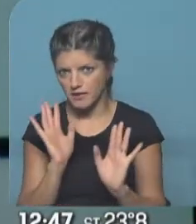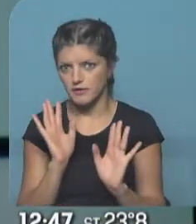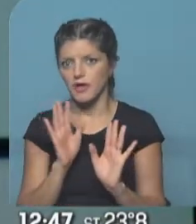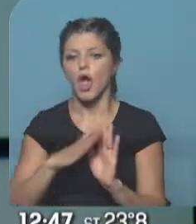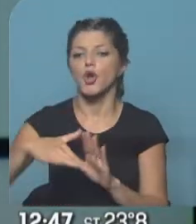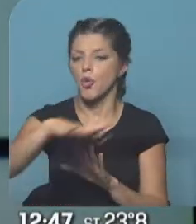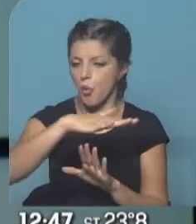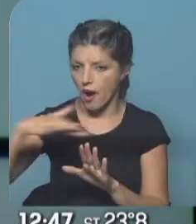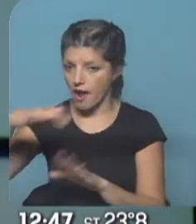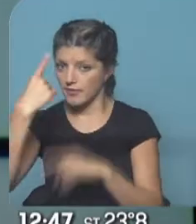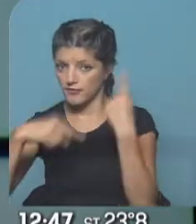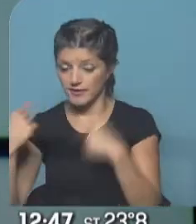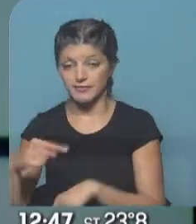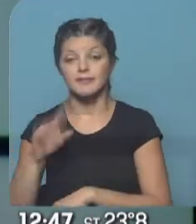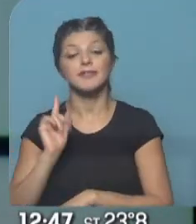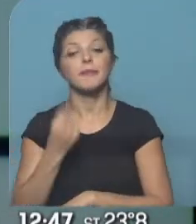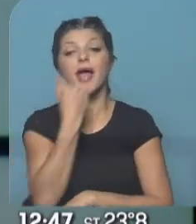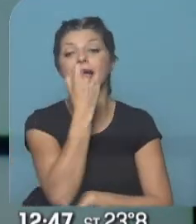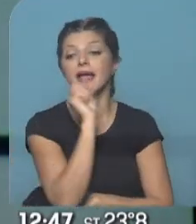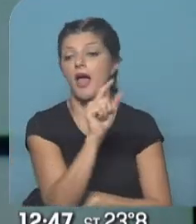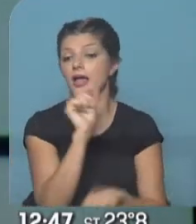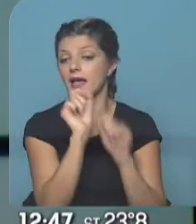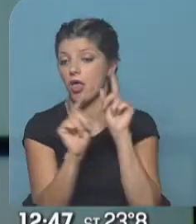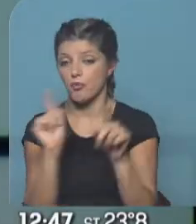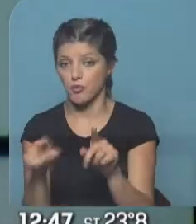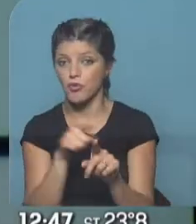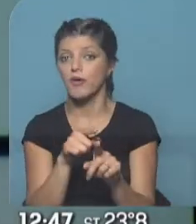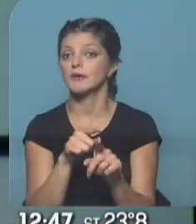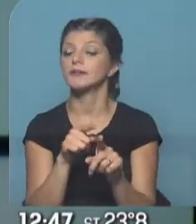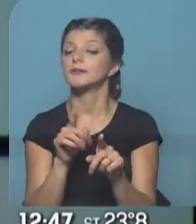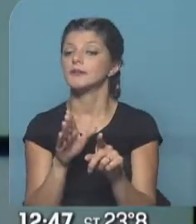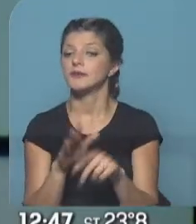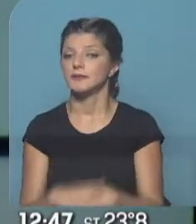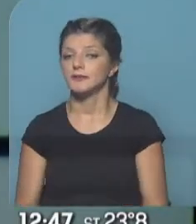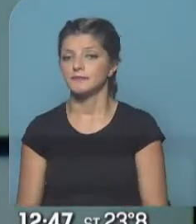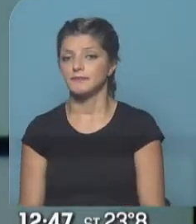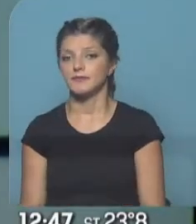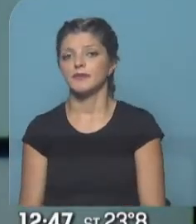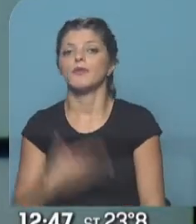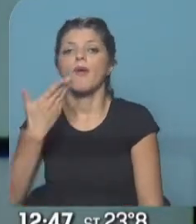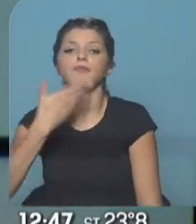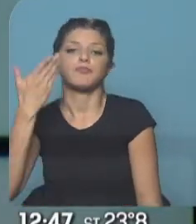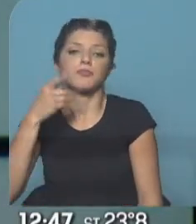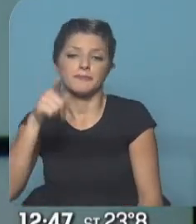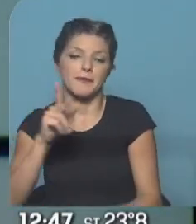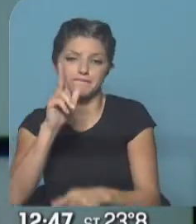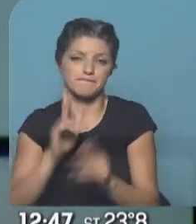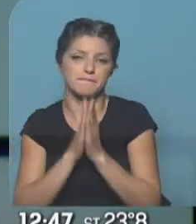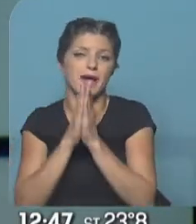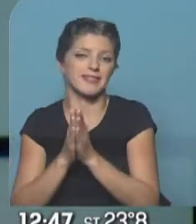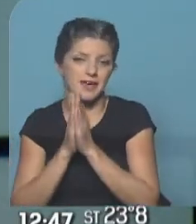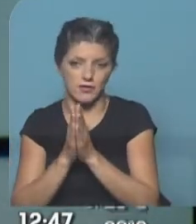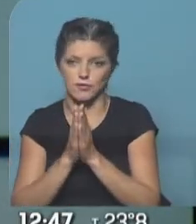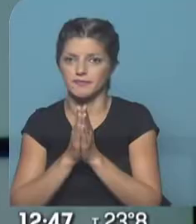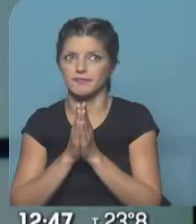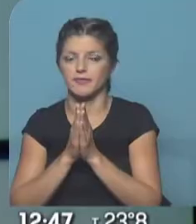estado, y en cada lugar esa diplomacia se viene. Diplomacia Vaticana, sea el tema que